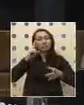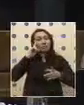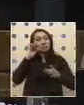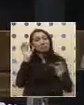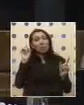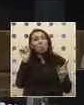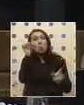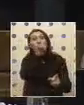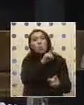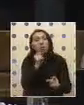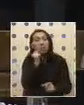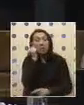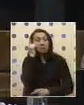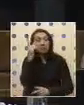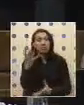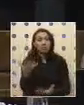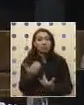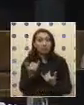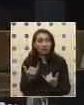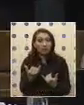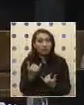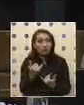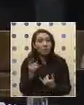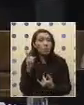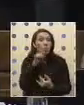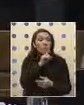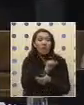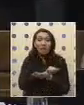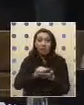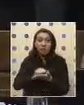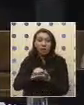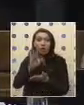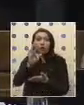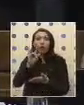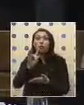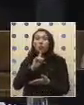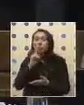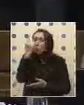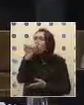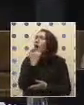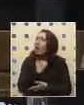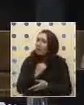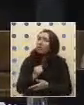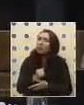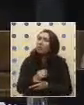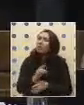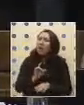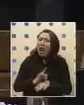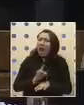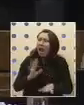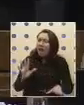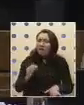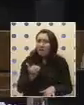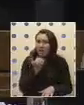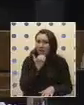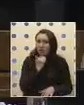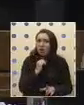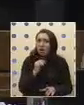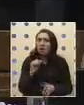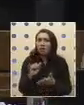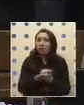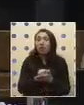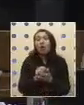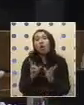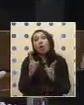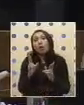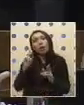nosotros obtenemos es que, más allá de que eliminar el FUD sea un error, sea un error y un error grave, al menos podrían